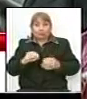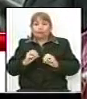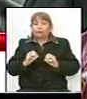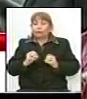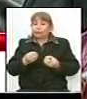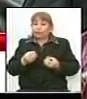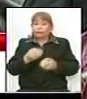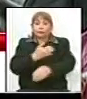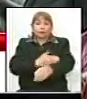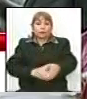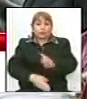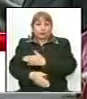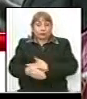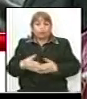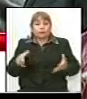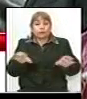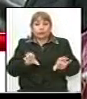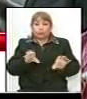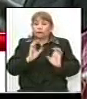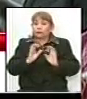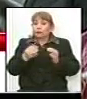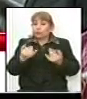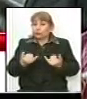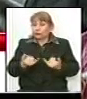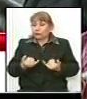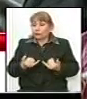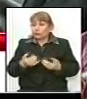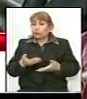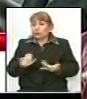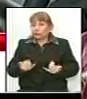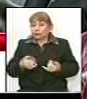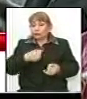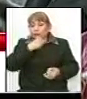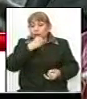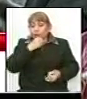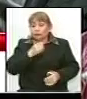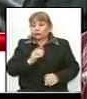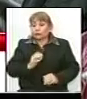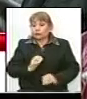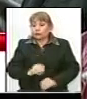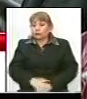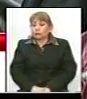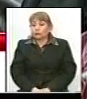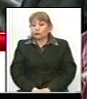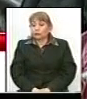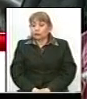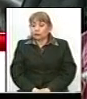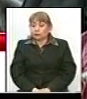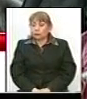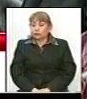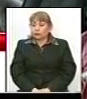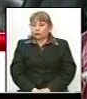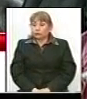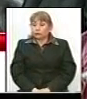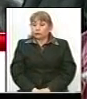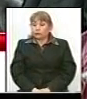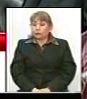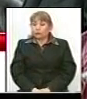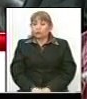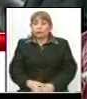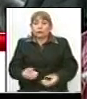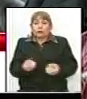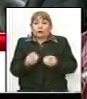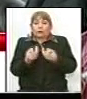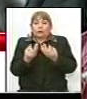la discapacidad que están causando actualmente en la persona adulta mayor. La siguiente, por favor. ¿cuántos de